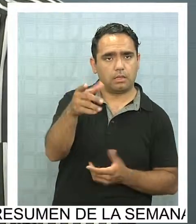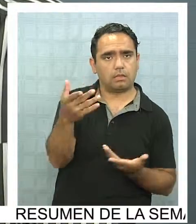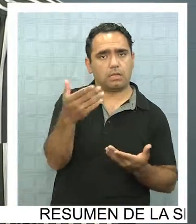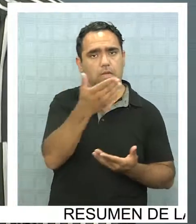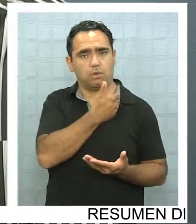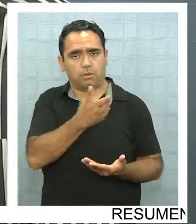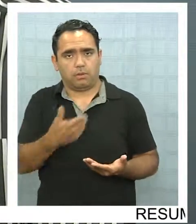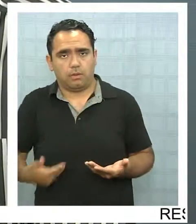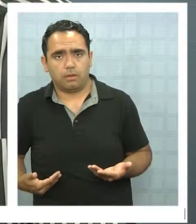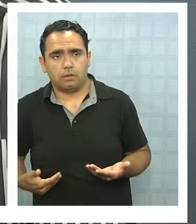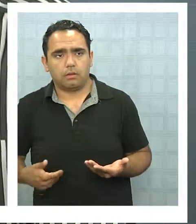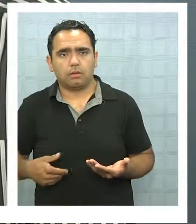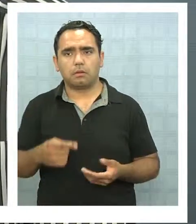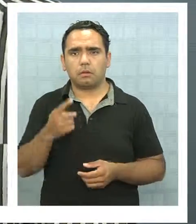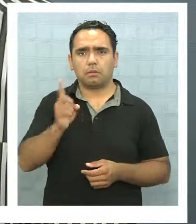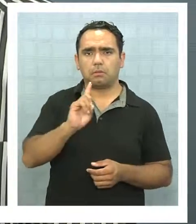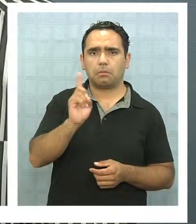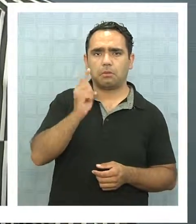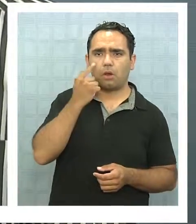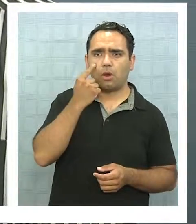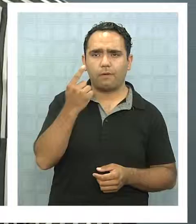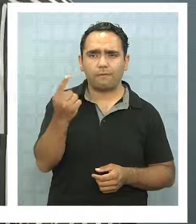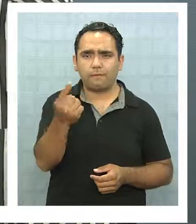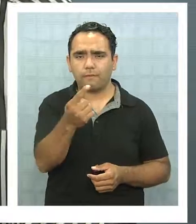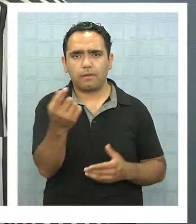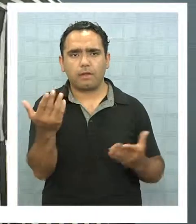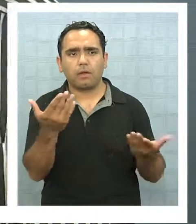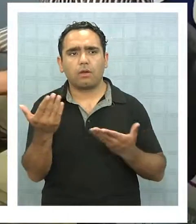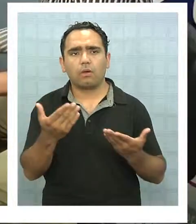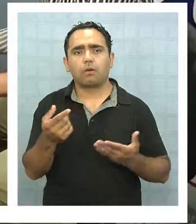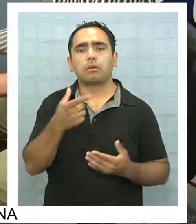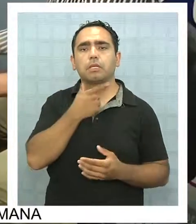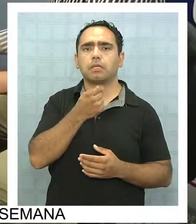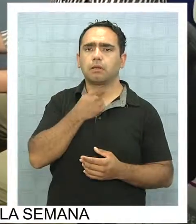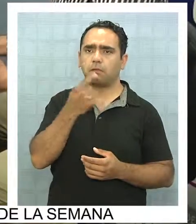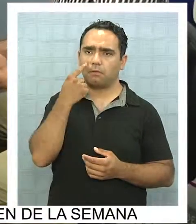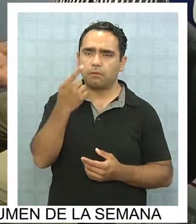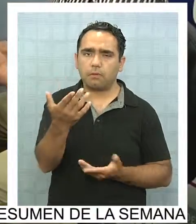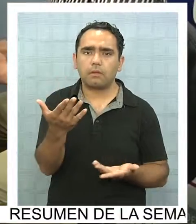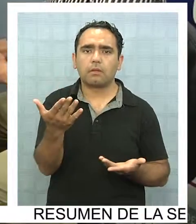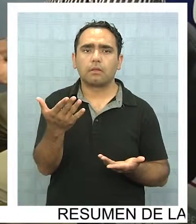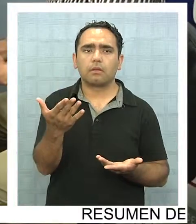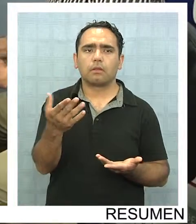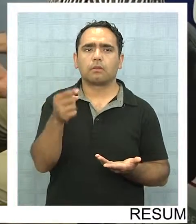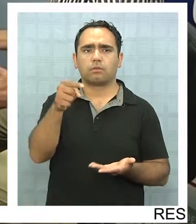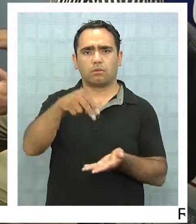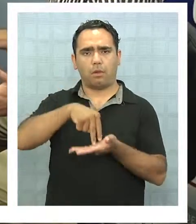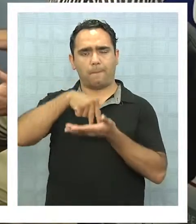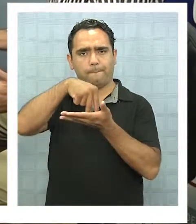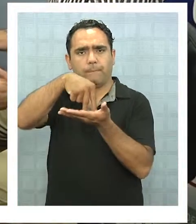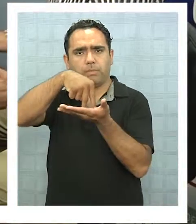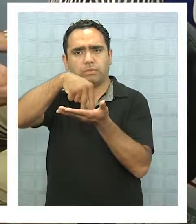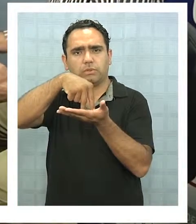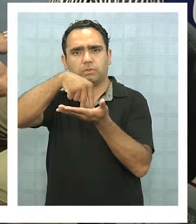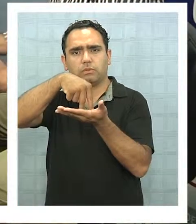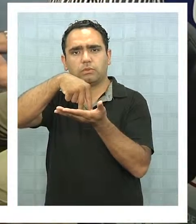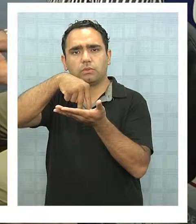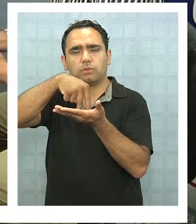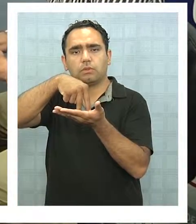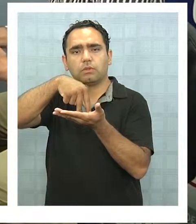en el gobierno y uno no los ve, uno los ha visto o esperaría verlos, ¿cierto?, en una posición, digamos,